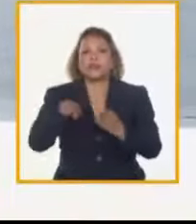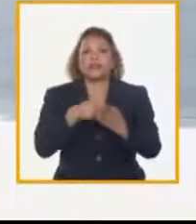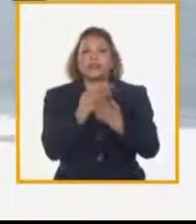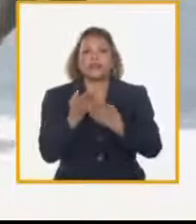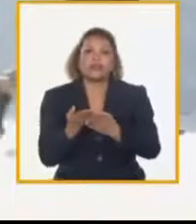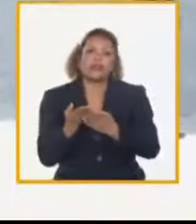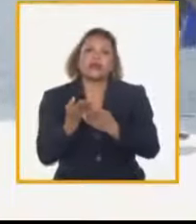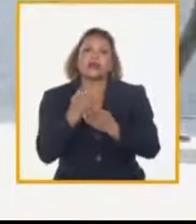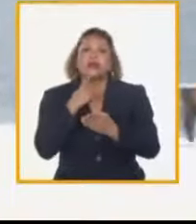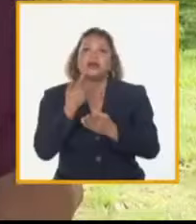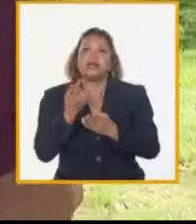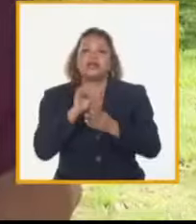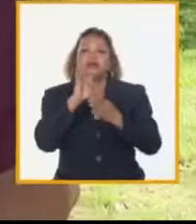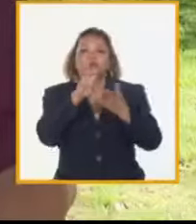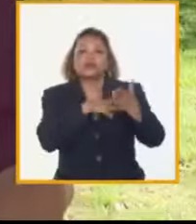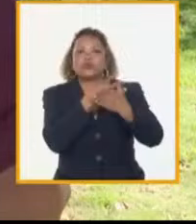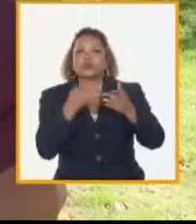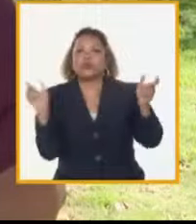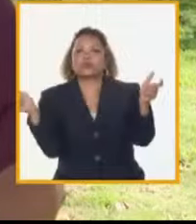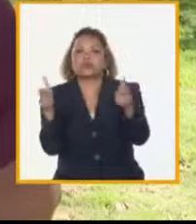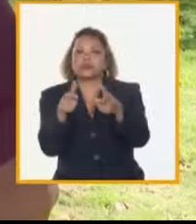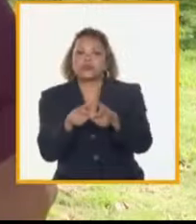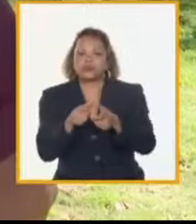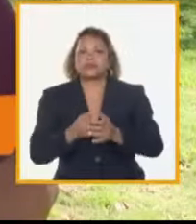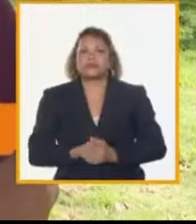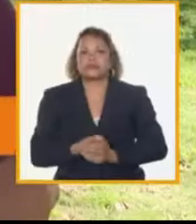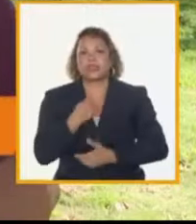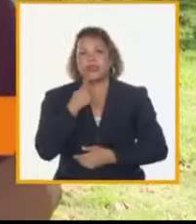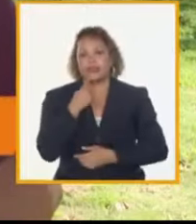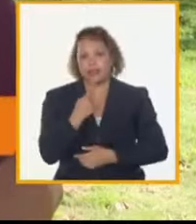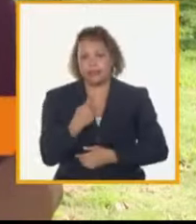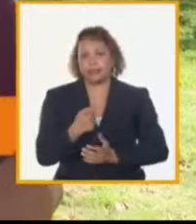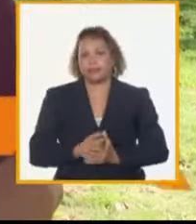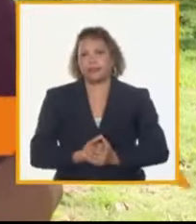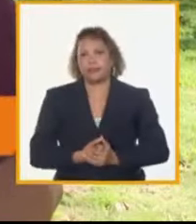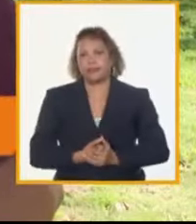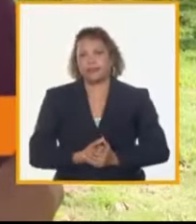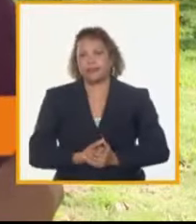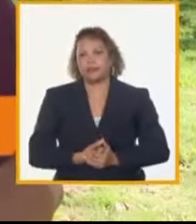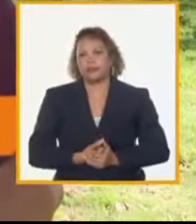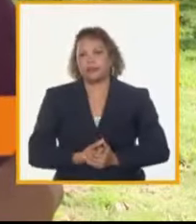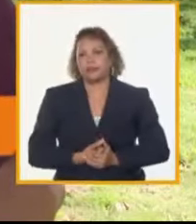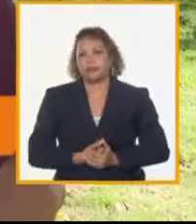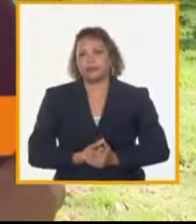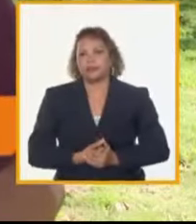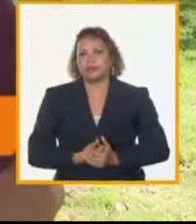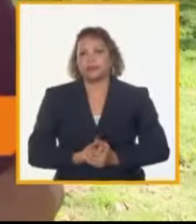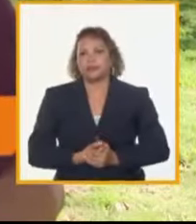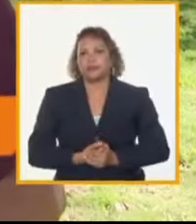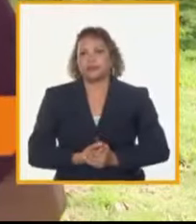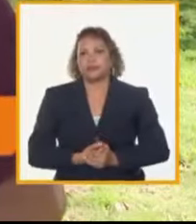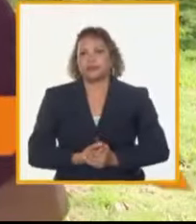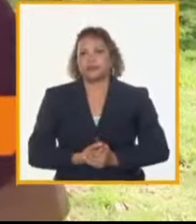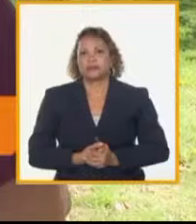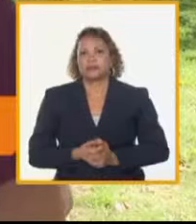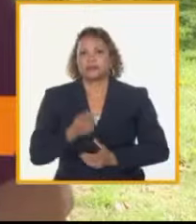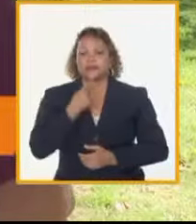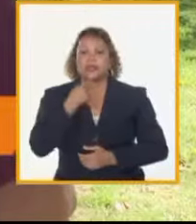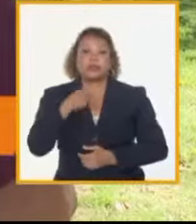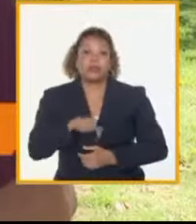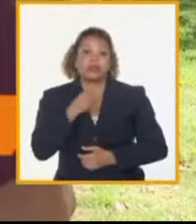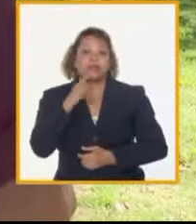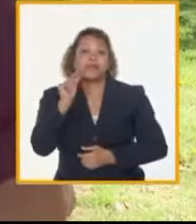exista una tarifa reducida. Hoy se están dando hechos incluso de agresiones verbales hacia los